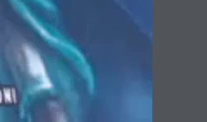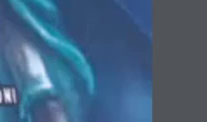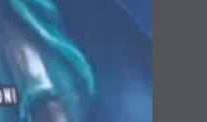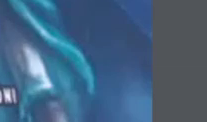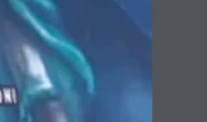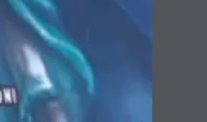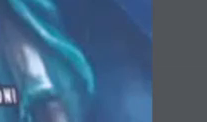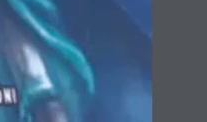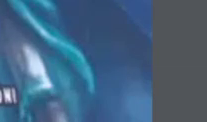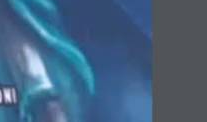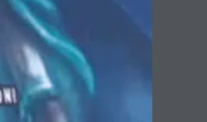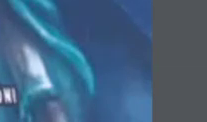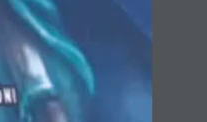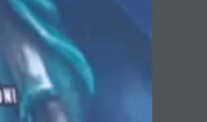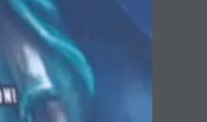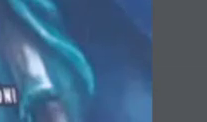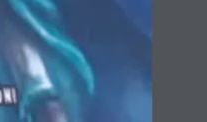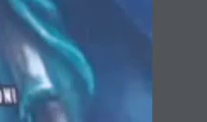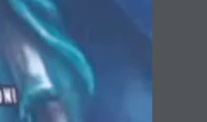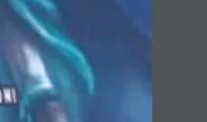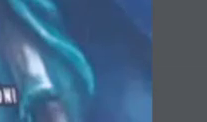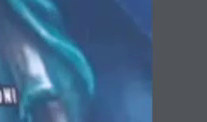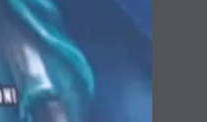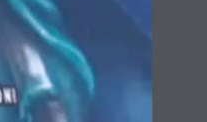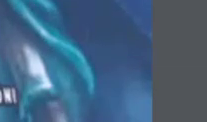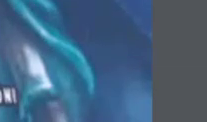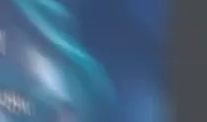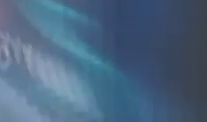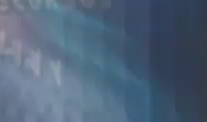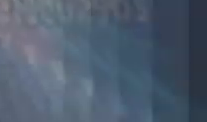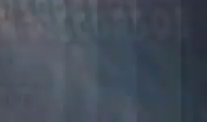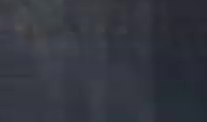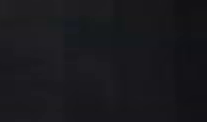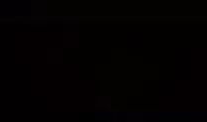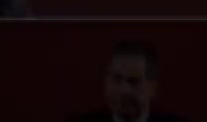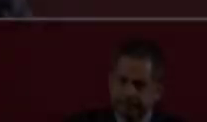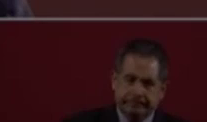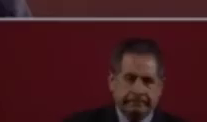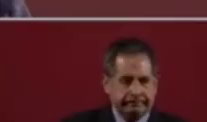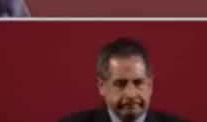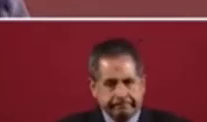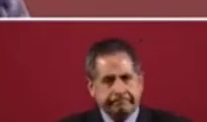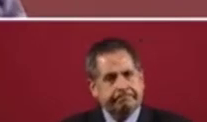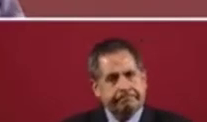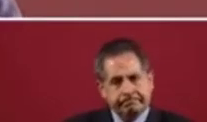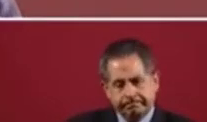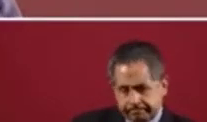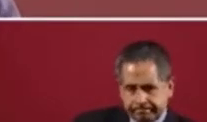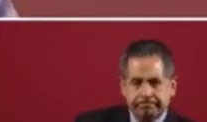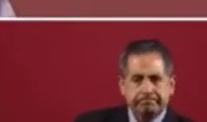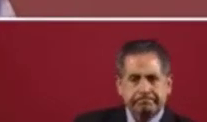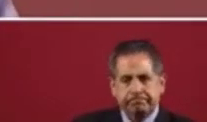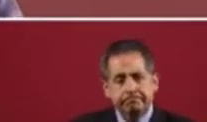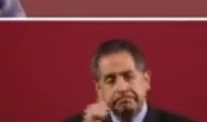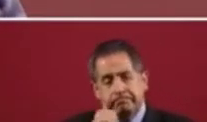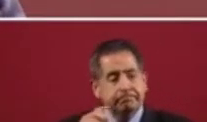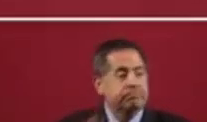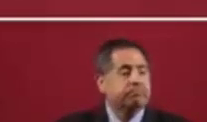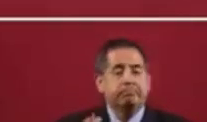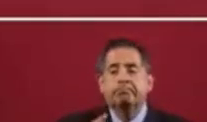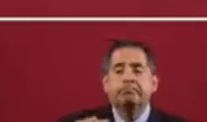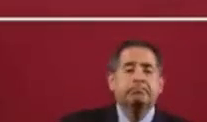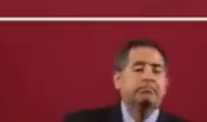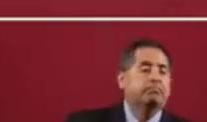a pasos cortos pero firmes y hacia el frente vamos a escucharlo siempre el pueblo